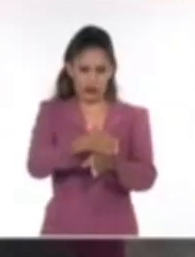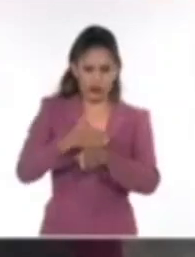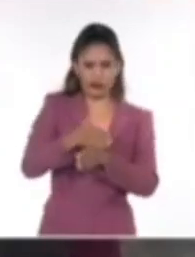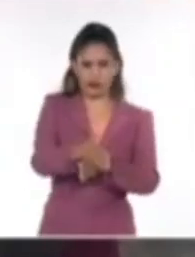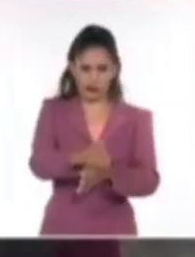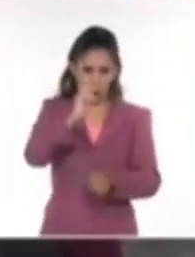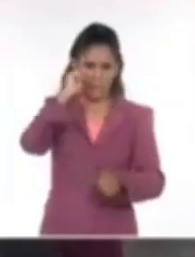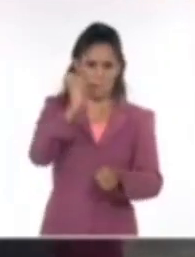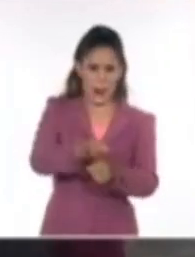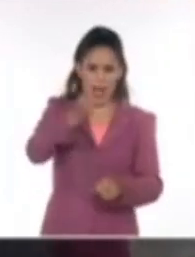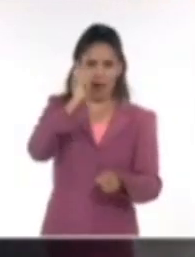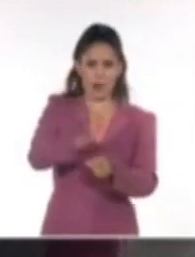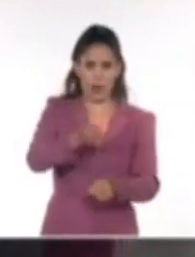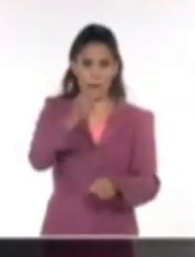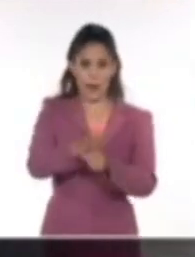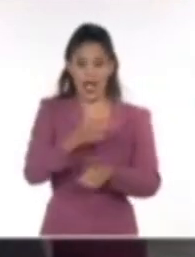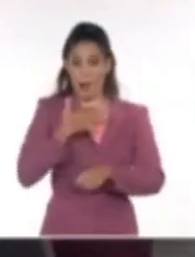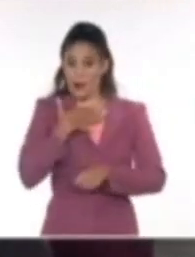gustaría trabajar ya,